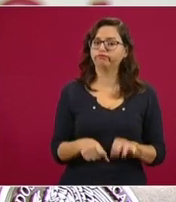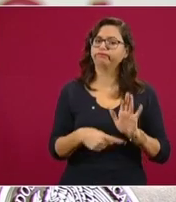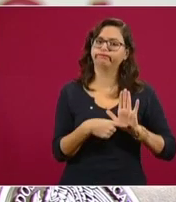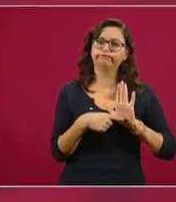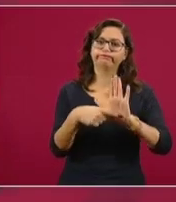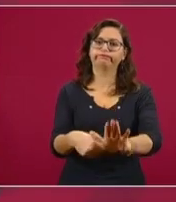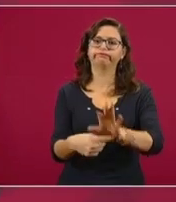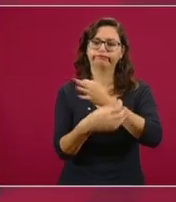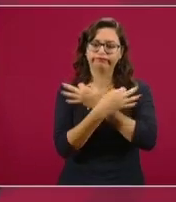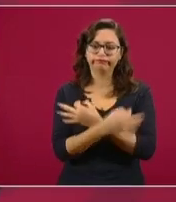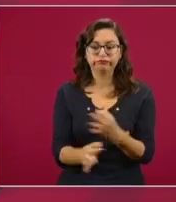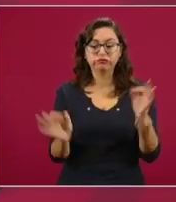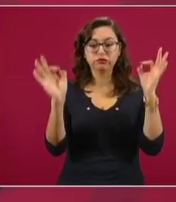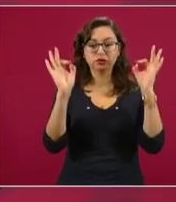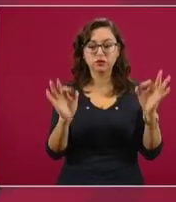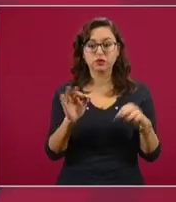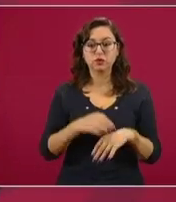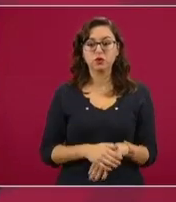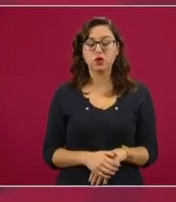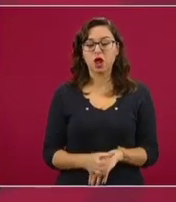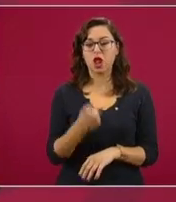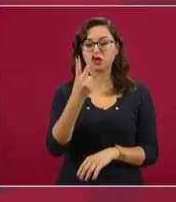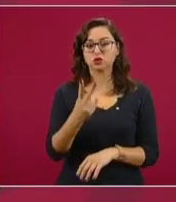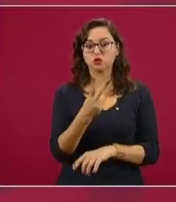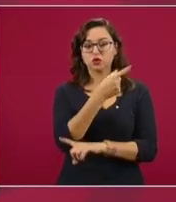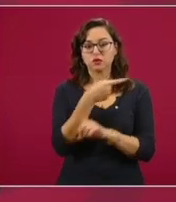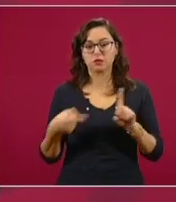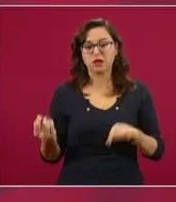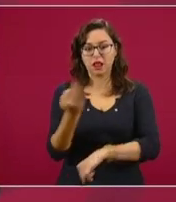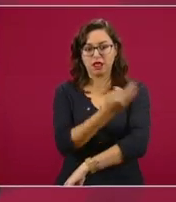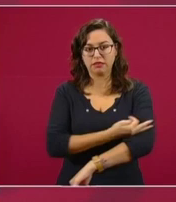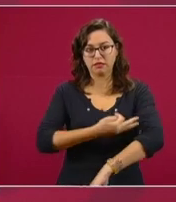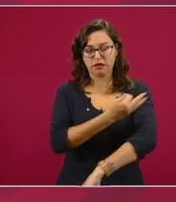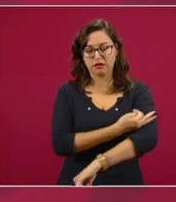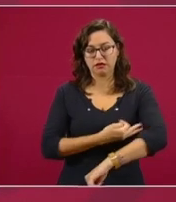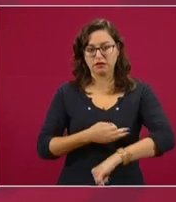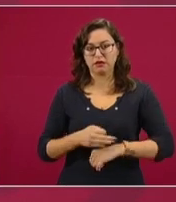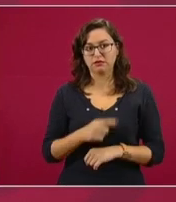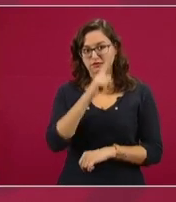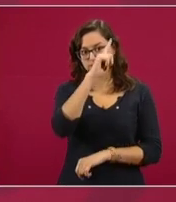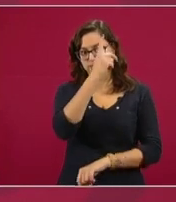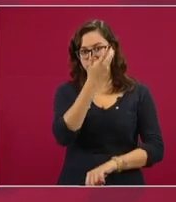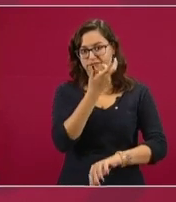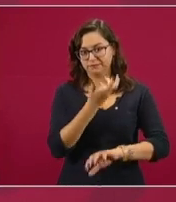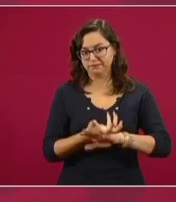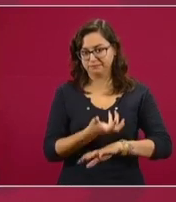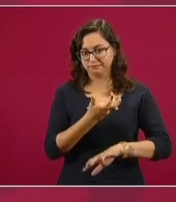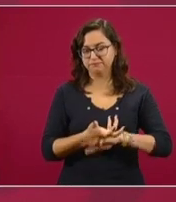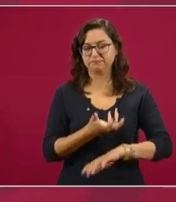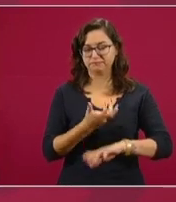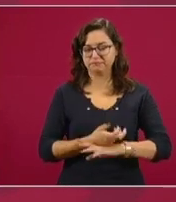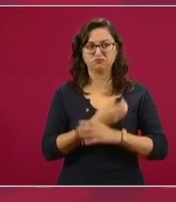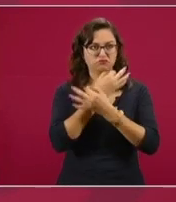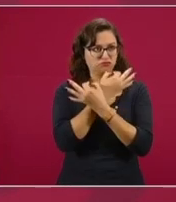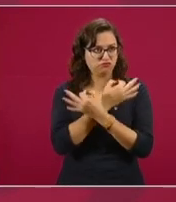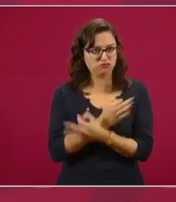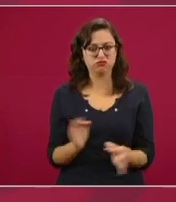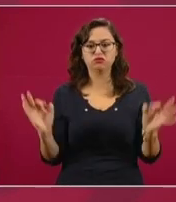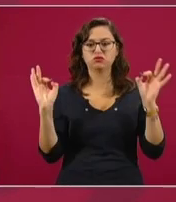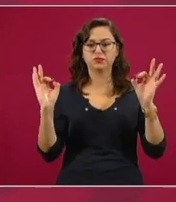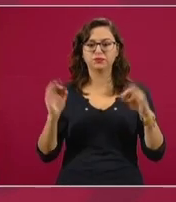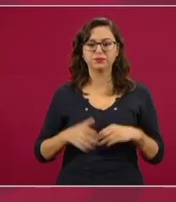a las 2 30 de la tarde ahora de de estaciones